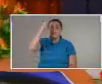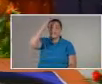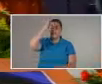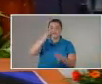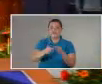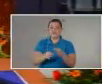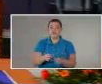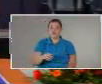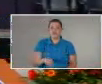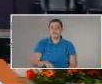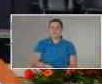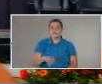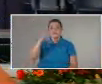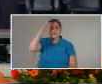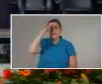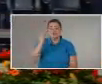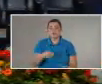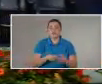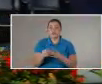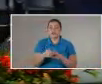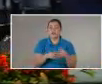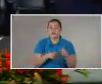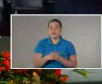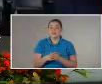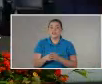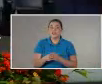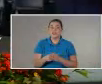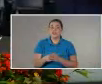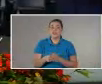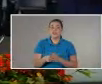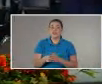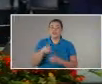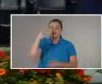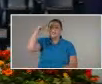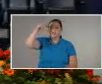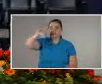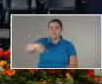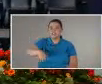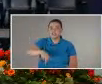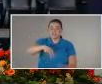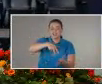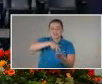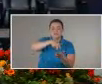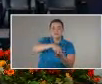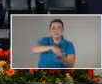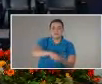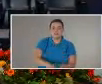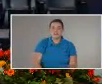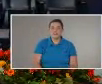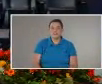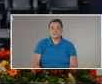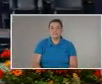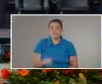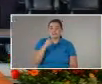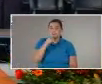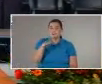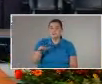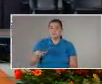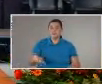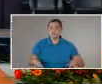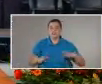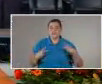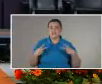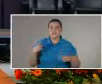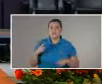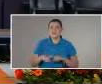Porque cualquiera se quedaría postrado echándole la culpa a Dios y amargándose su vida para siempre. Pero el que aprende a